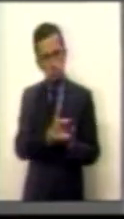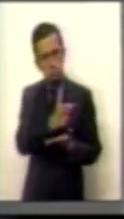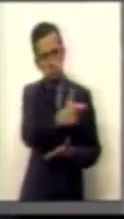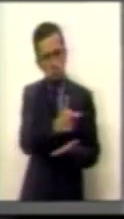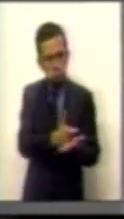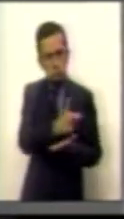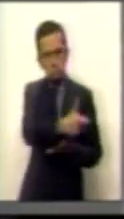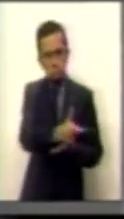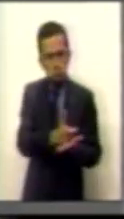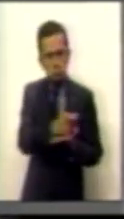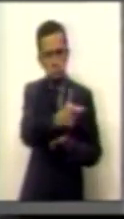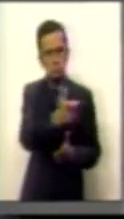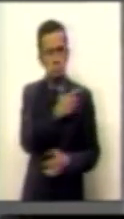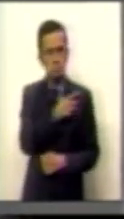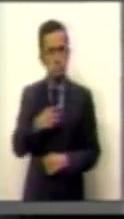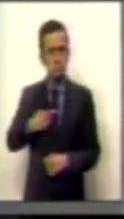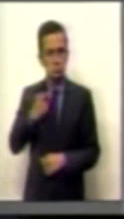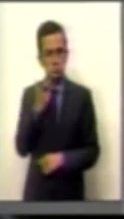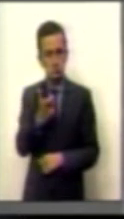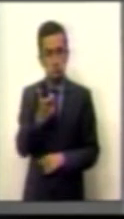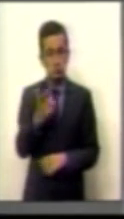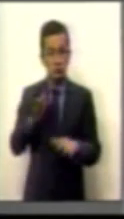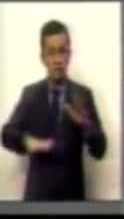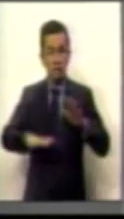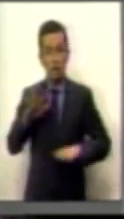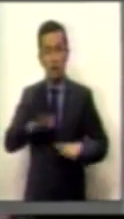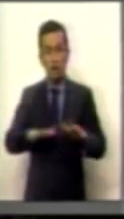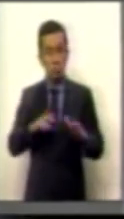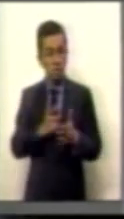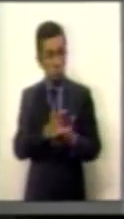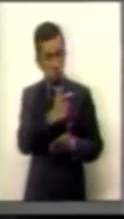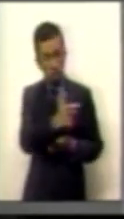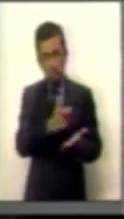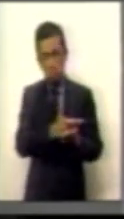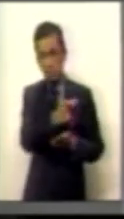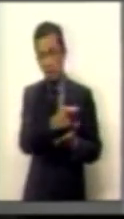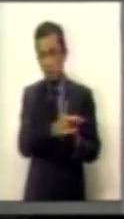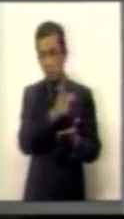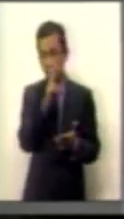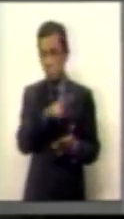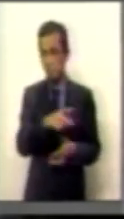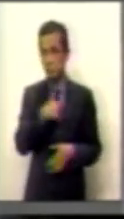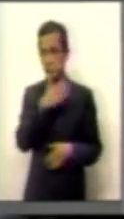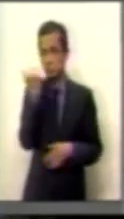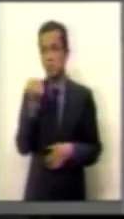a veces terminan pagando sin saber cuánto es lo que realmente deben.